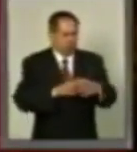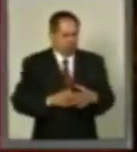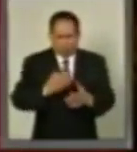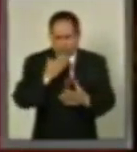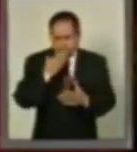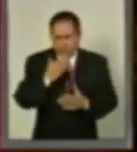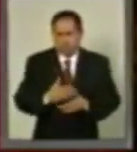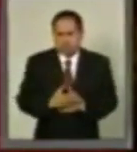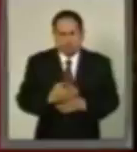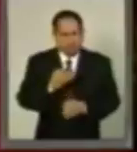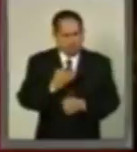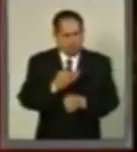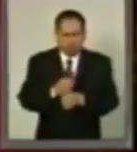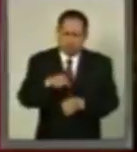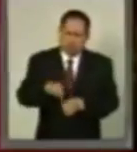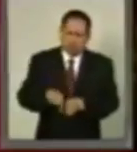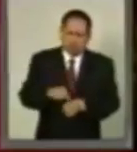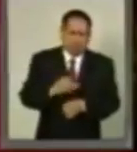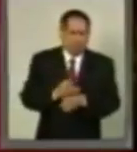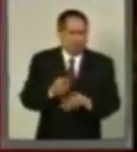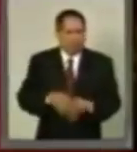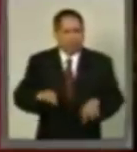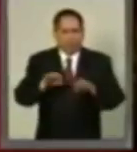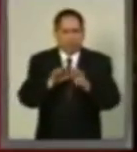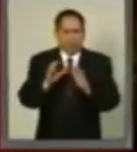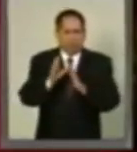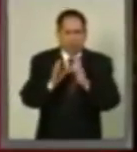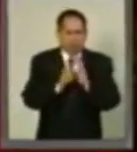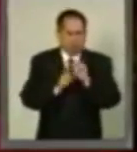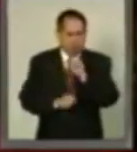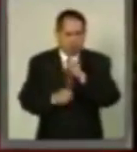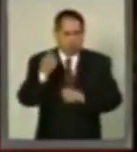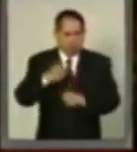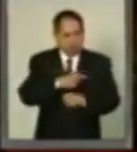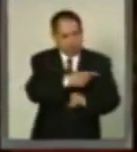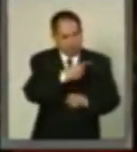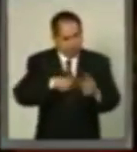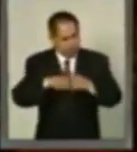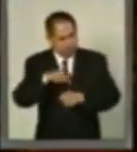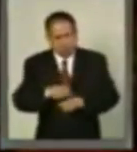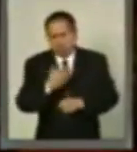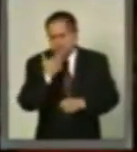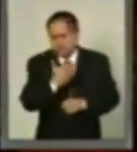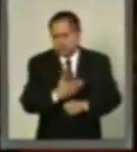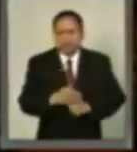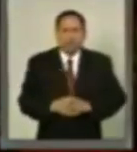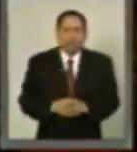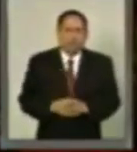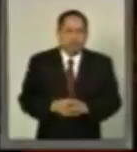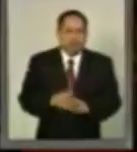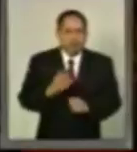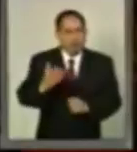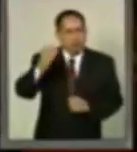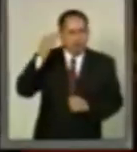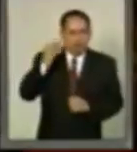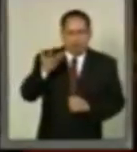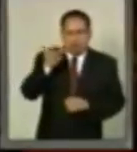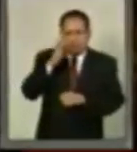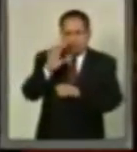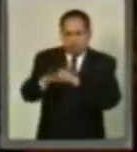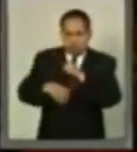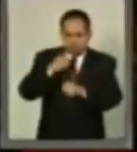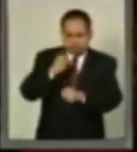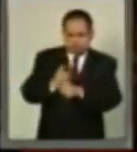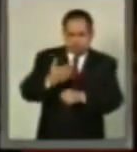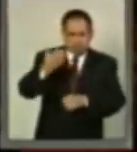en este ejercicio tan importante democrático de rendición de cuentas. Hace más de una década